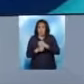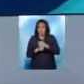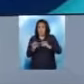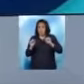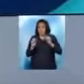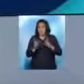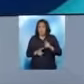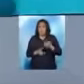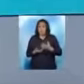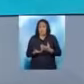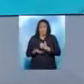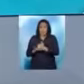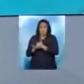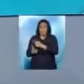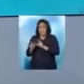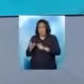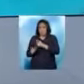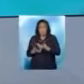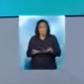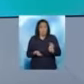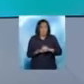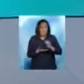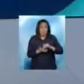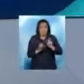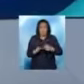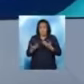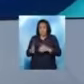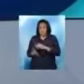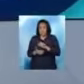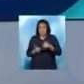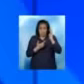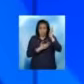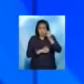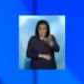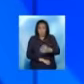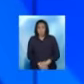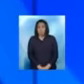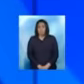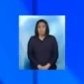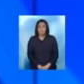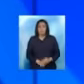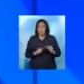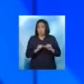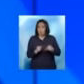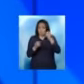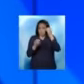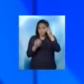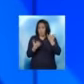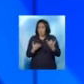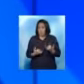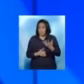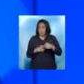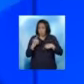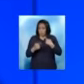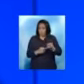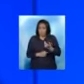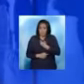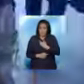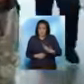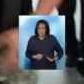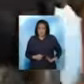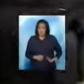pues rescatando a más personas, a más damnificados en Piura. Vamos contigo, Siri. Seguimos con la información, y esta vez para contarles que el presidente